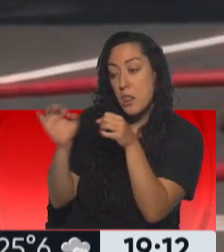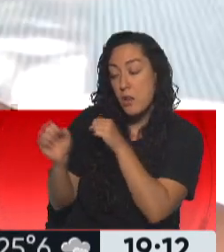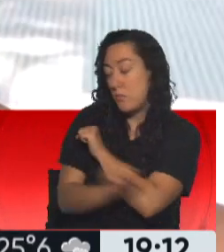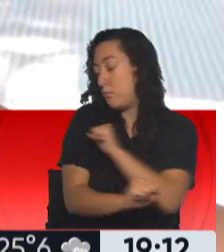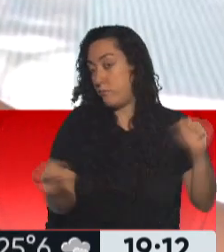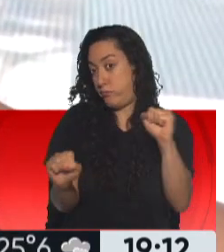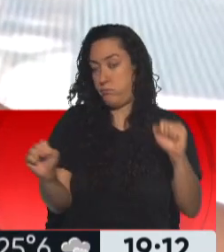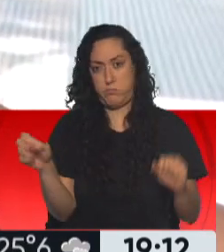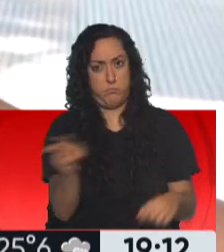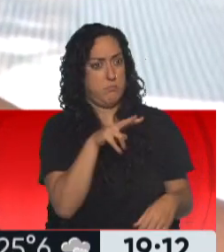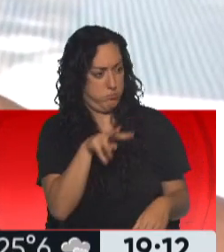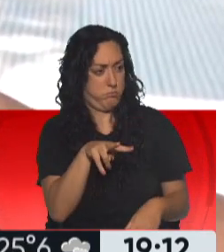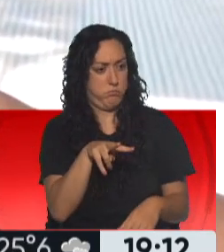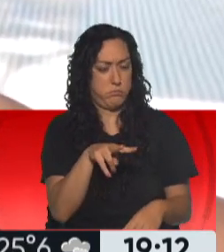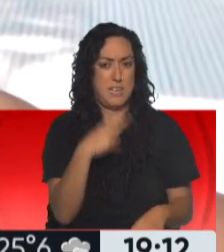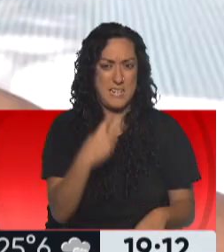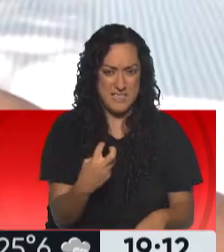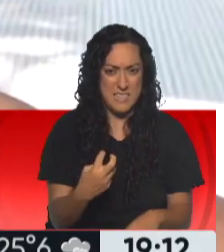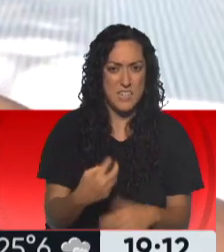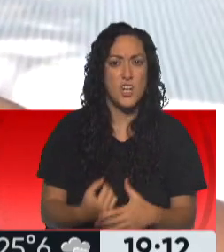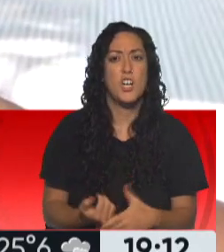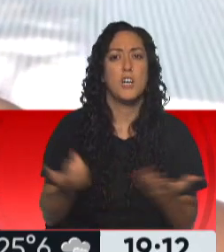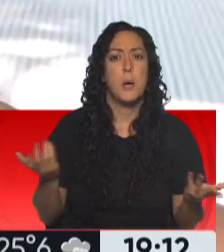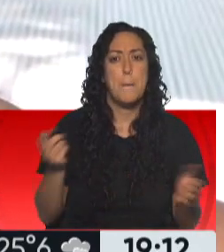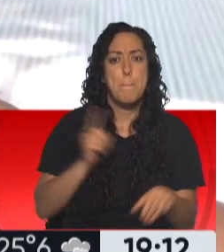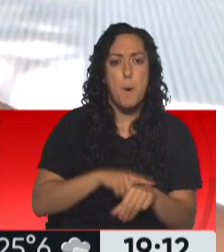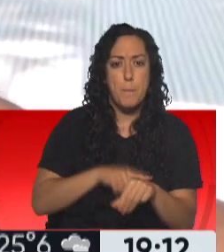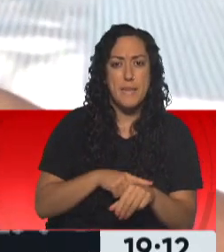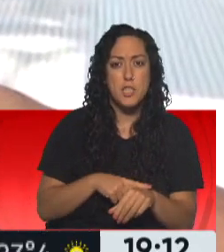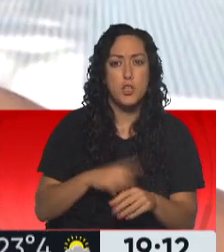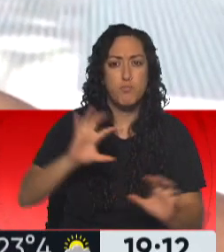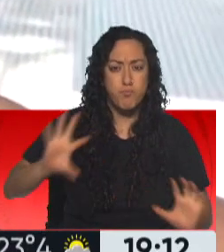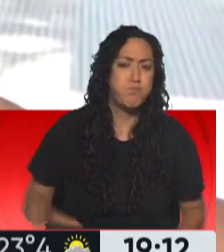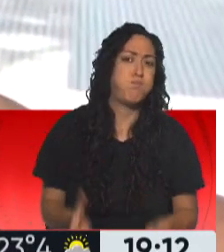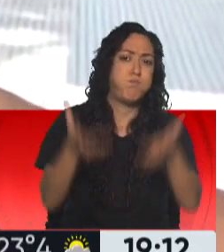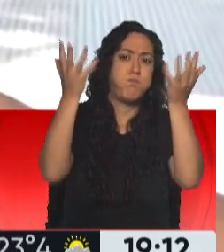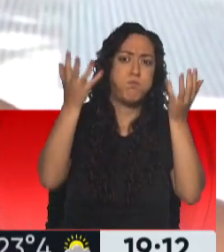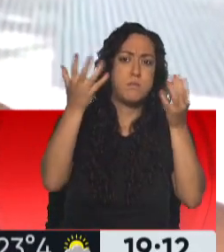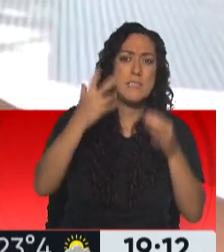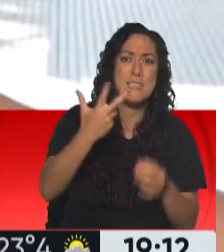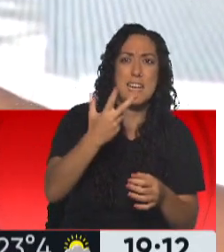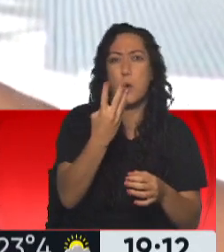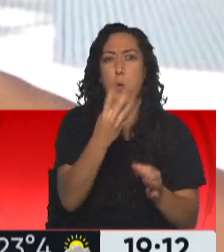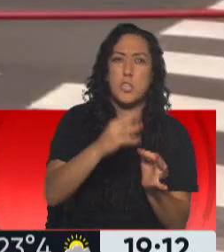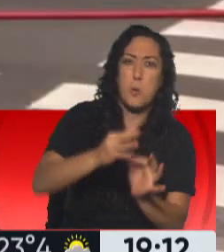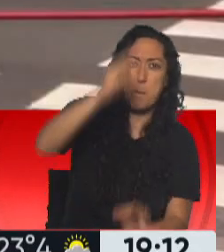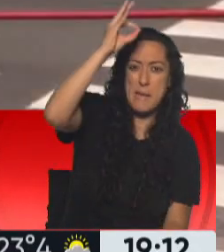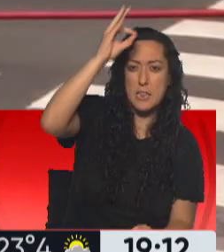explosión, ¿no? Con un poco de ruido eléctrico, y vimos en el momento para la esquina, bueno, había una llamarada como de más de 3-4 metros de